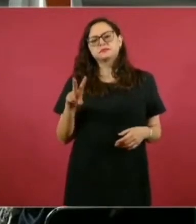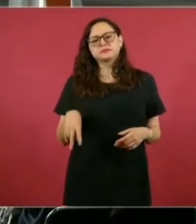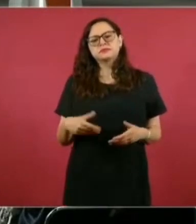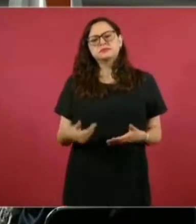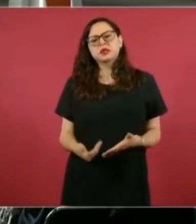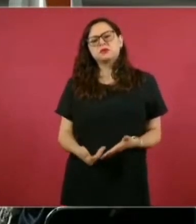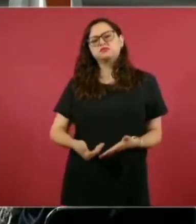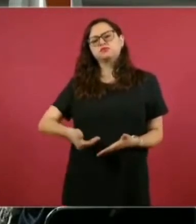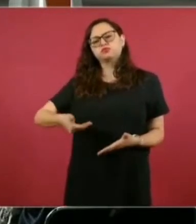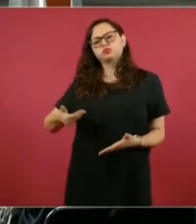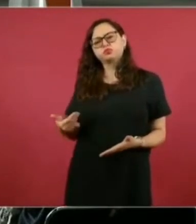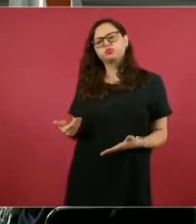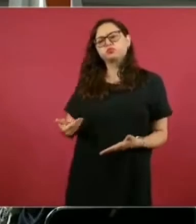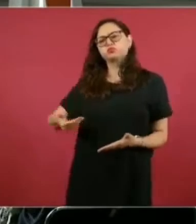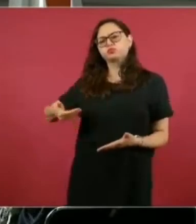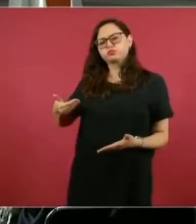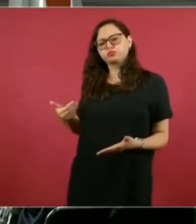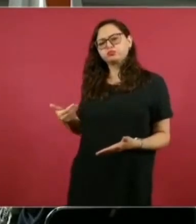se